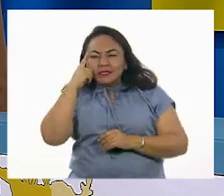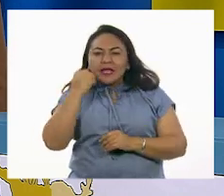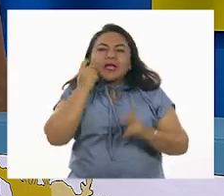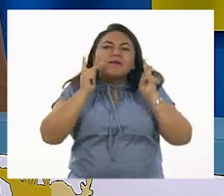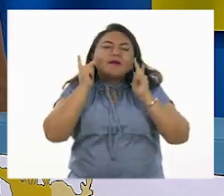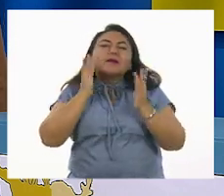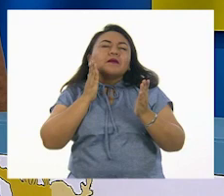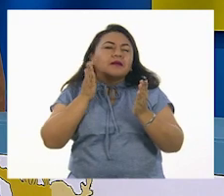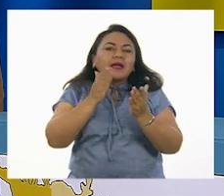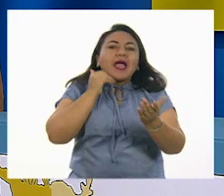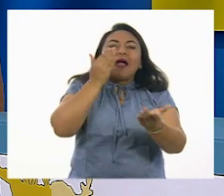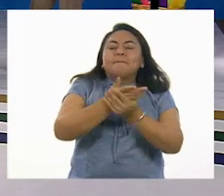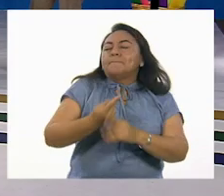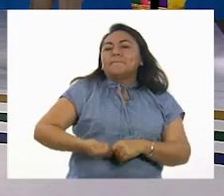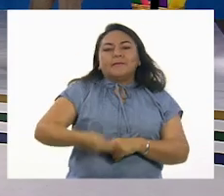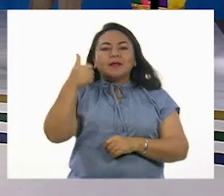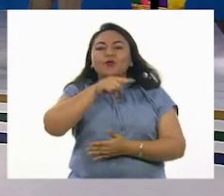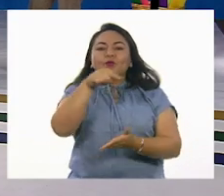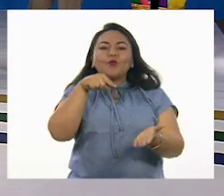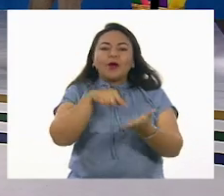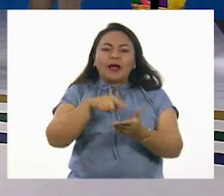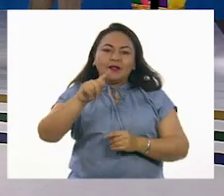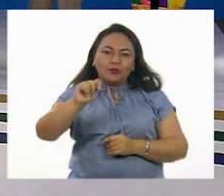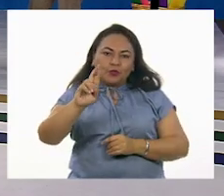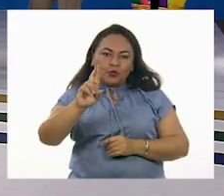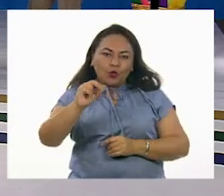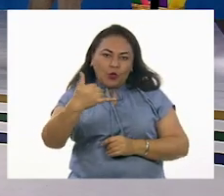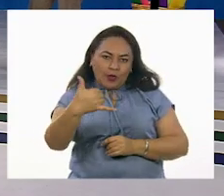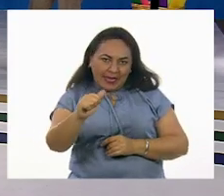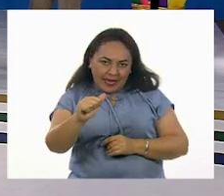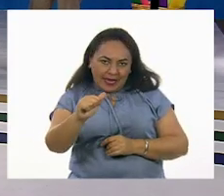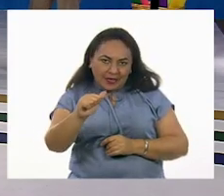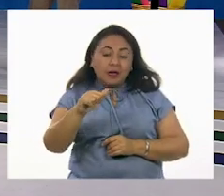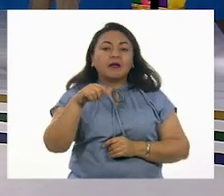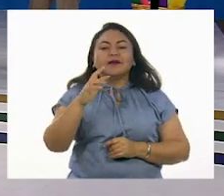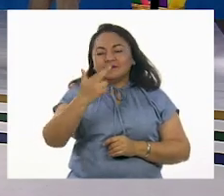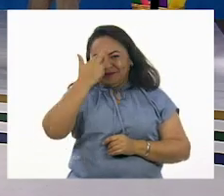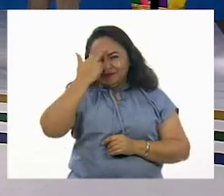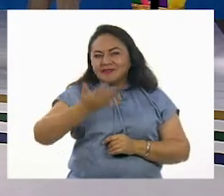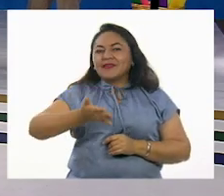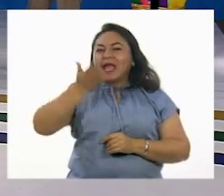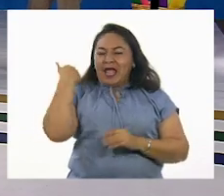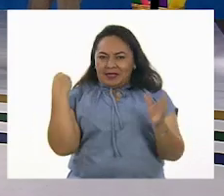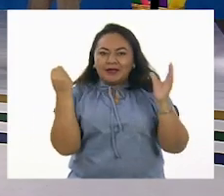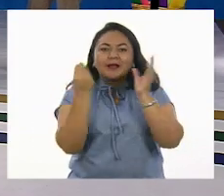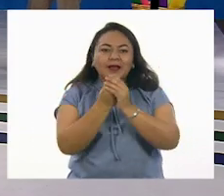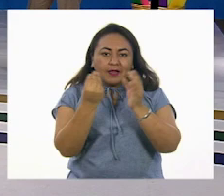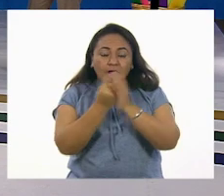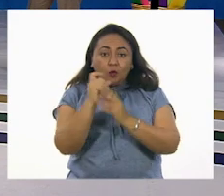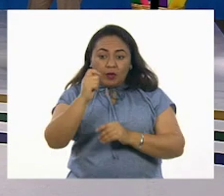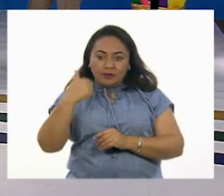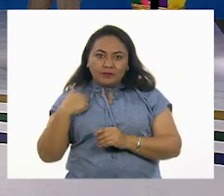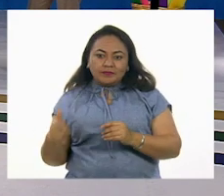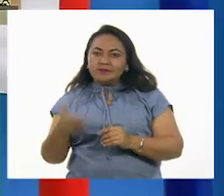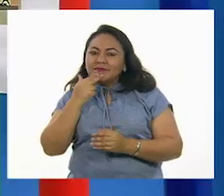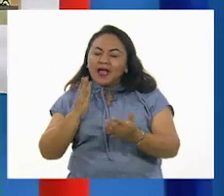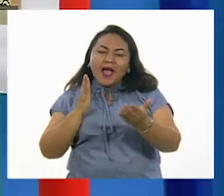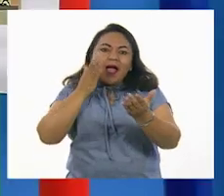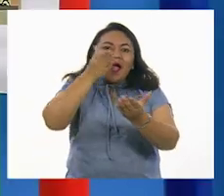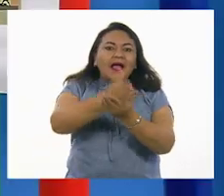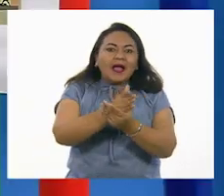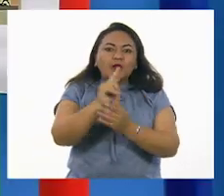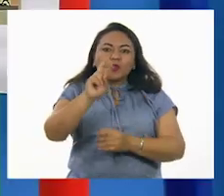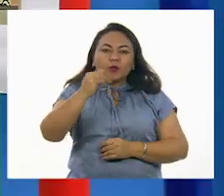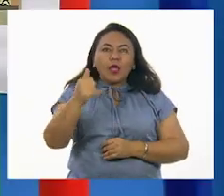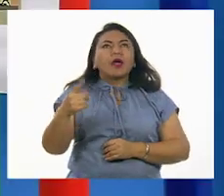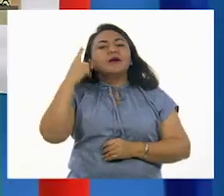visitar fue Troya. Sí, recuerdo que habíamos mencionado en clases anteriores que al estar en Troya le hizo una